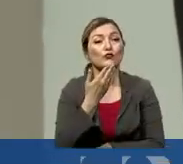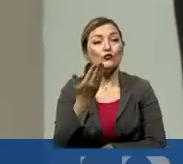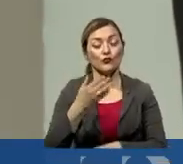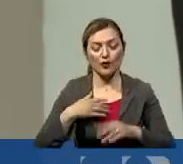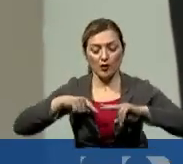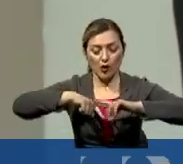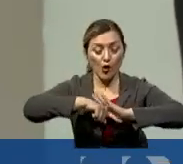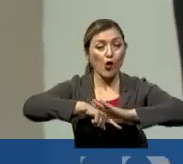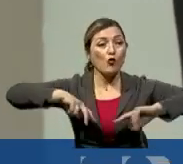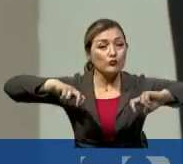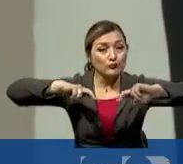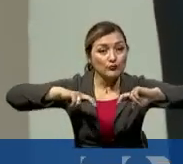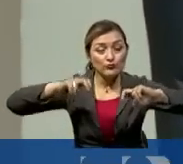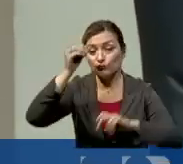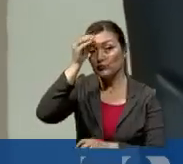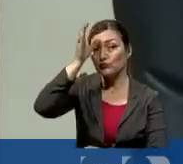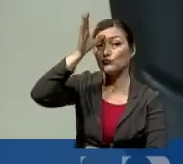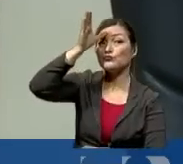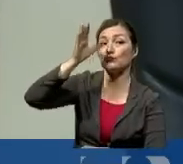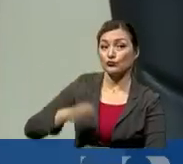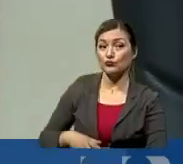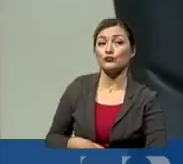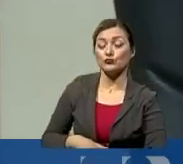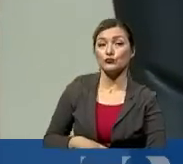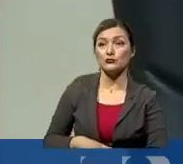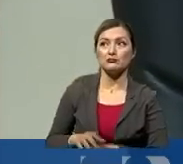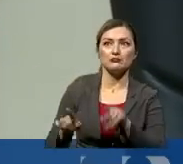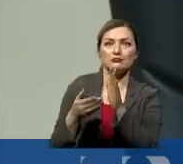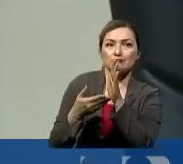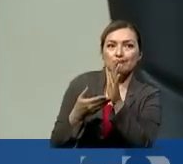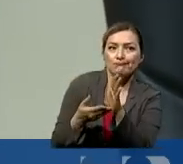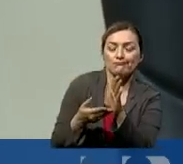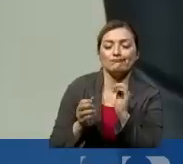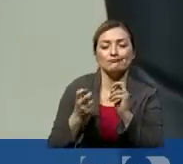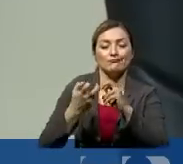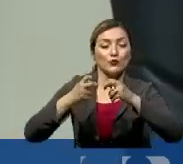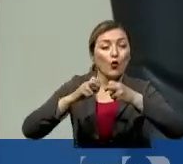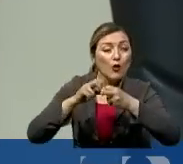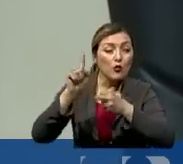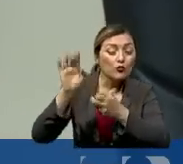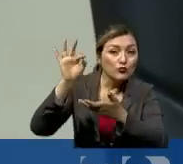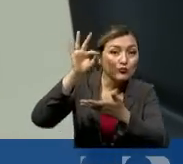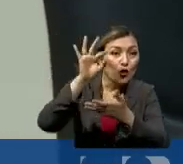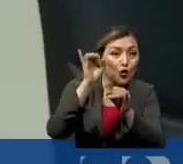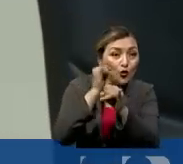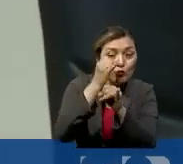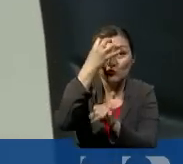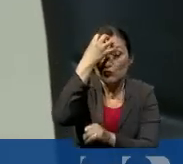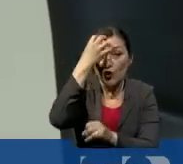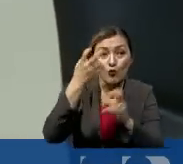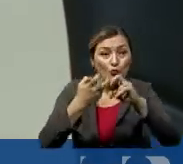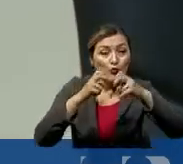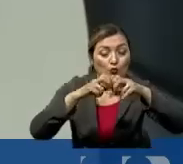eje investigativo y de inteligencia. De existir alguna alerta por parte de un representante de la institución educativa, ya